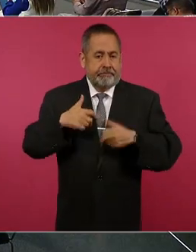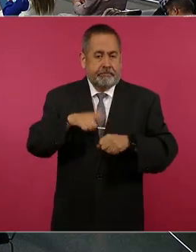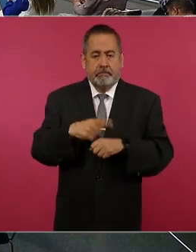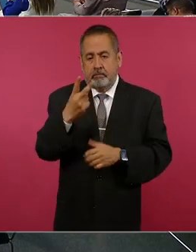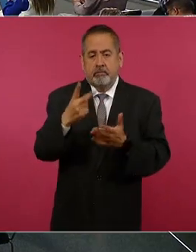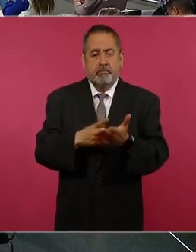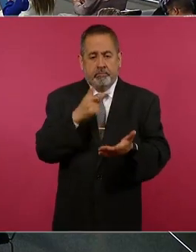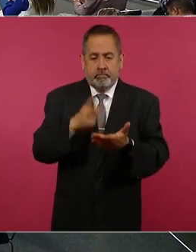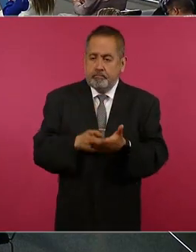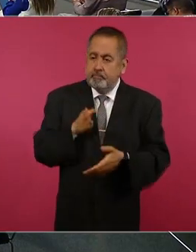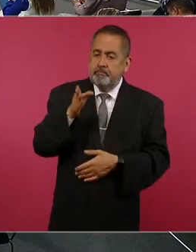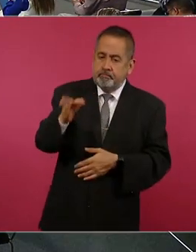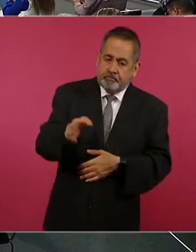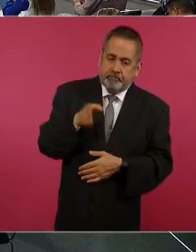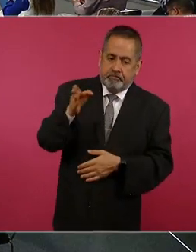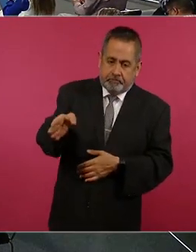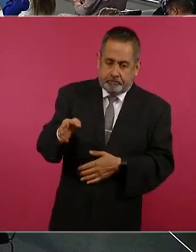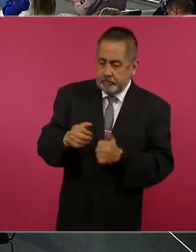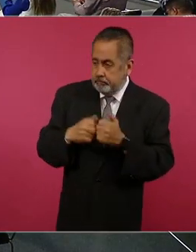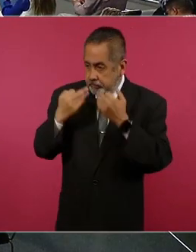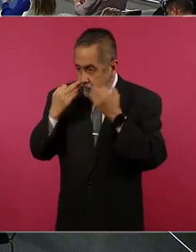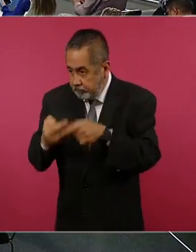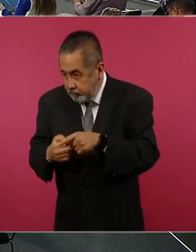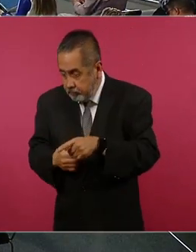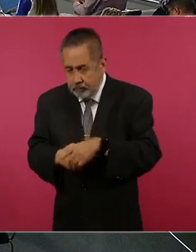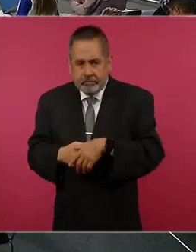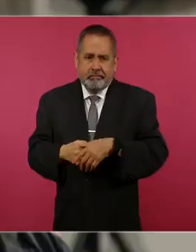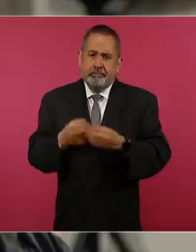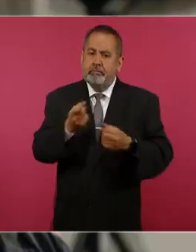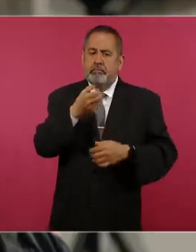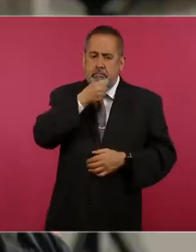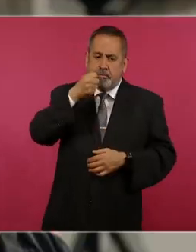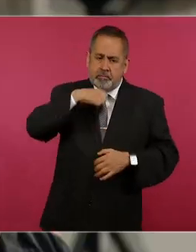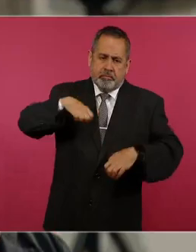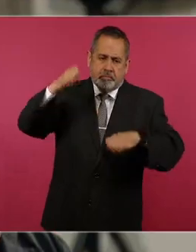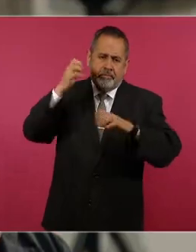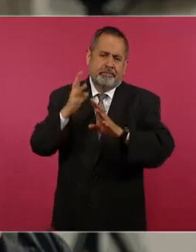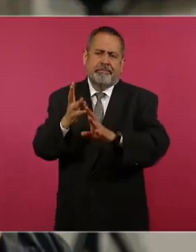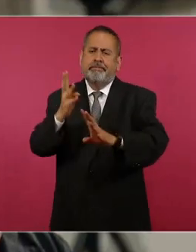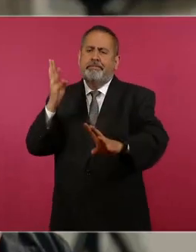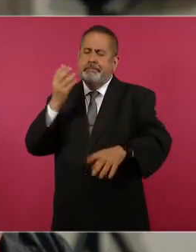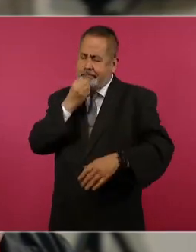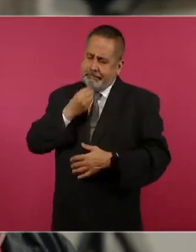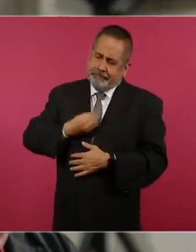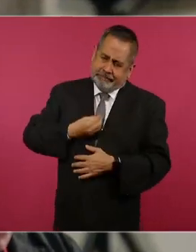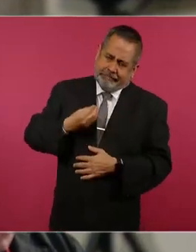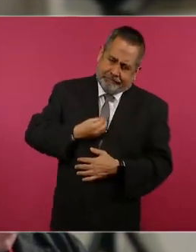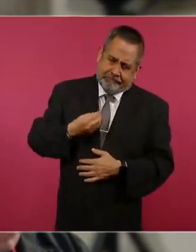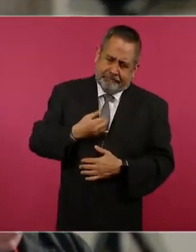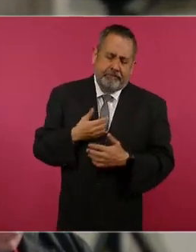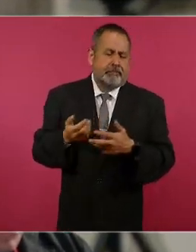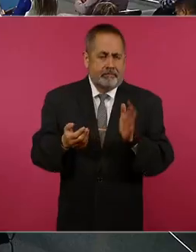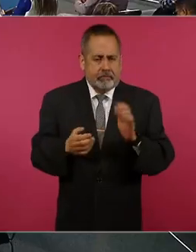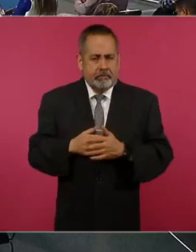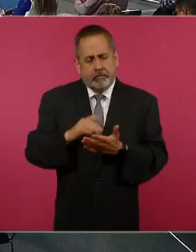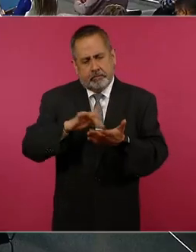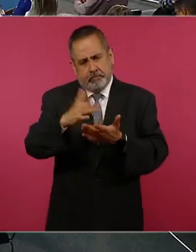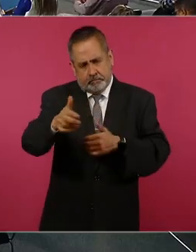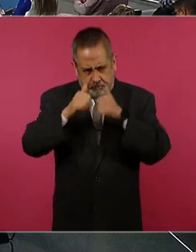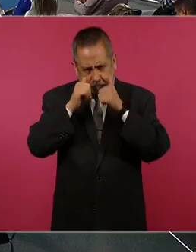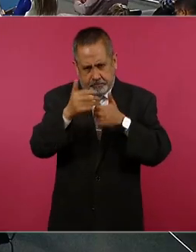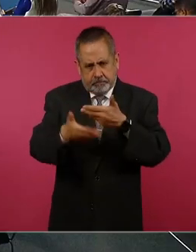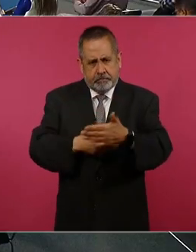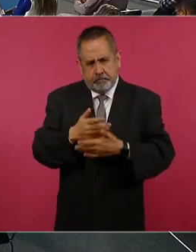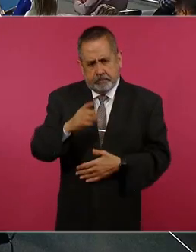en dos ocasiones asistir en el momento a algunos adultos mayores que han estado sufriendo esto que expongo. Y pues agradezco su atención,